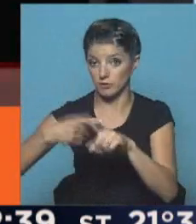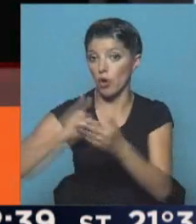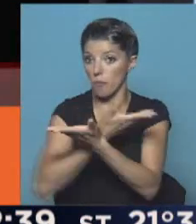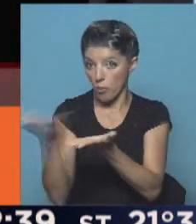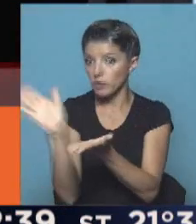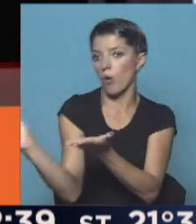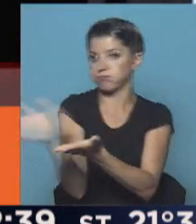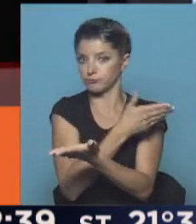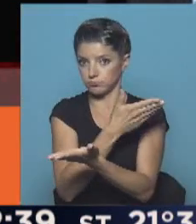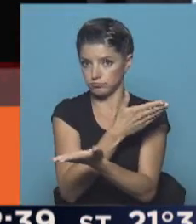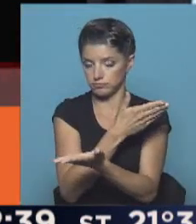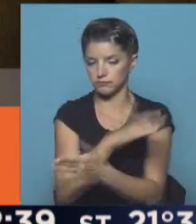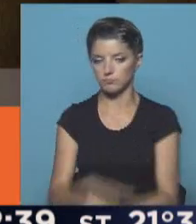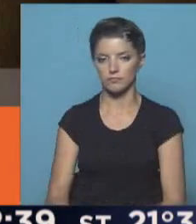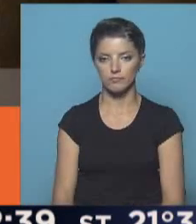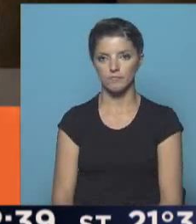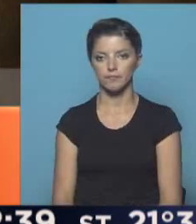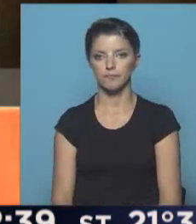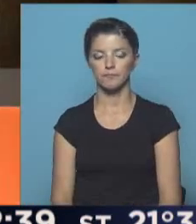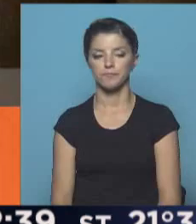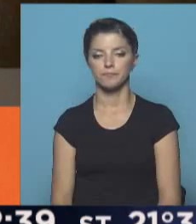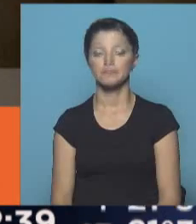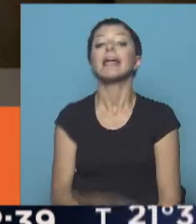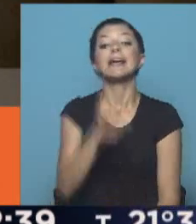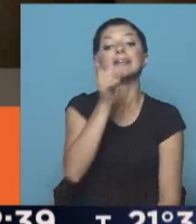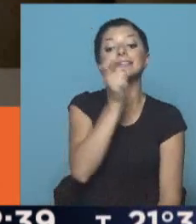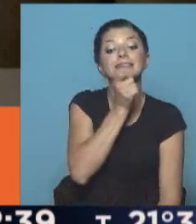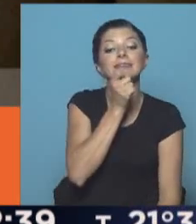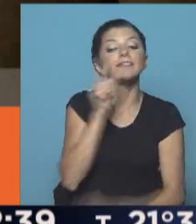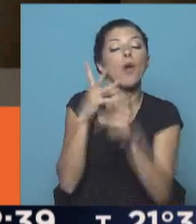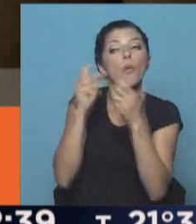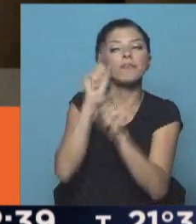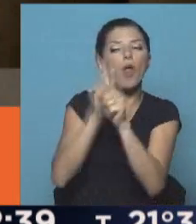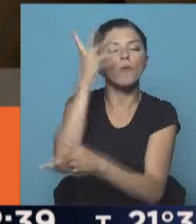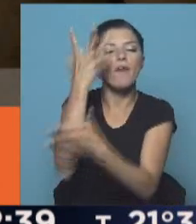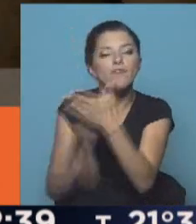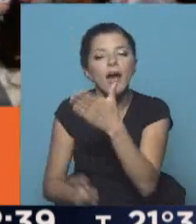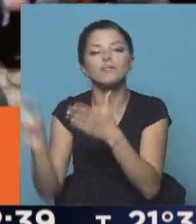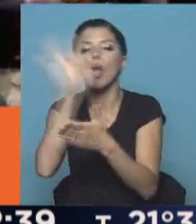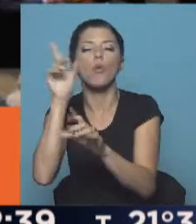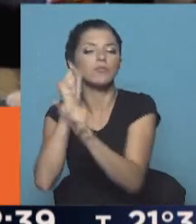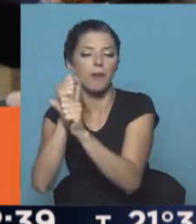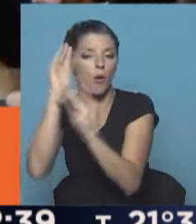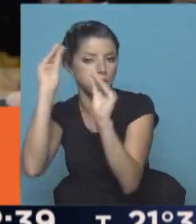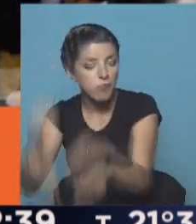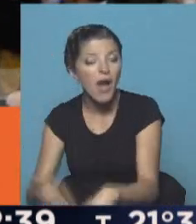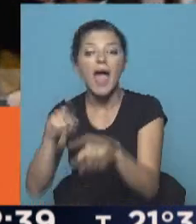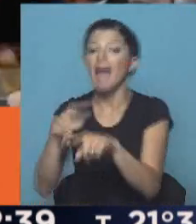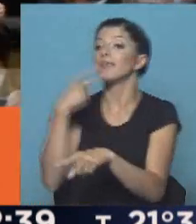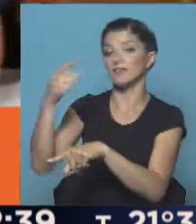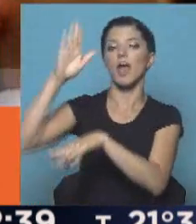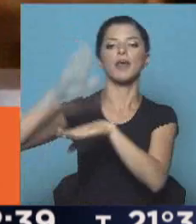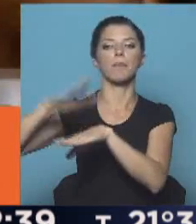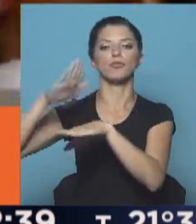ejercicio de su cargo. En caso de hallarse una irregularidad o una falta en sus deberes, se declara la